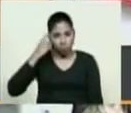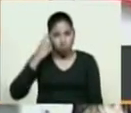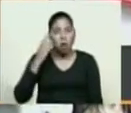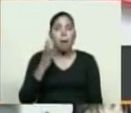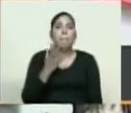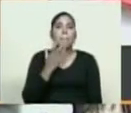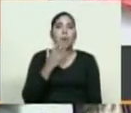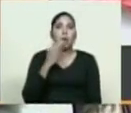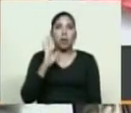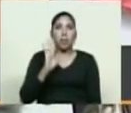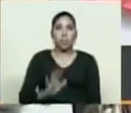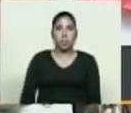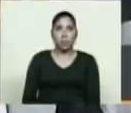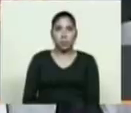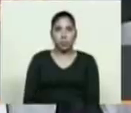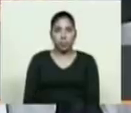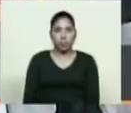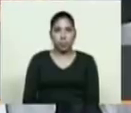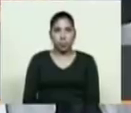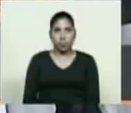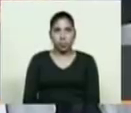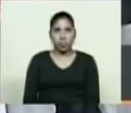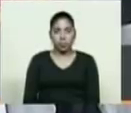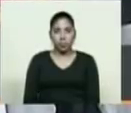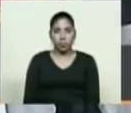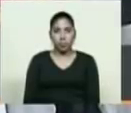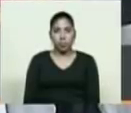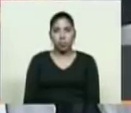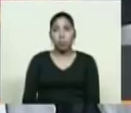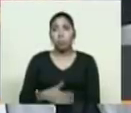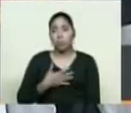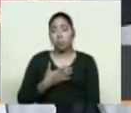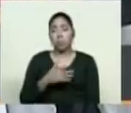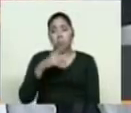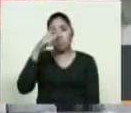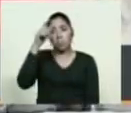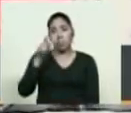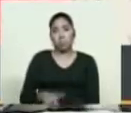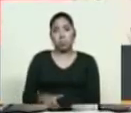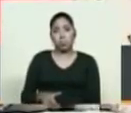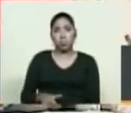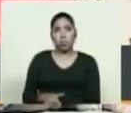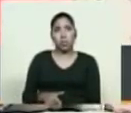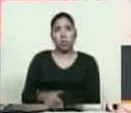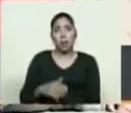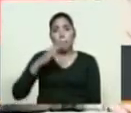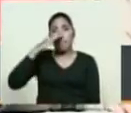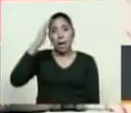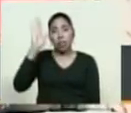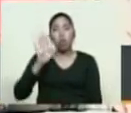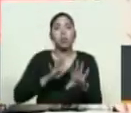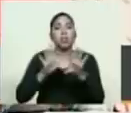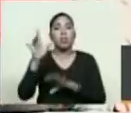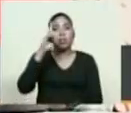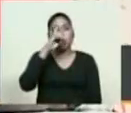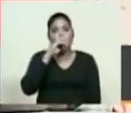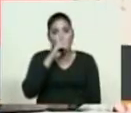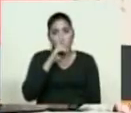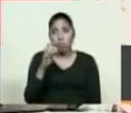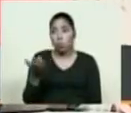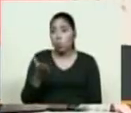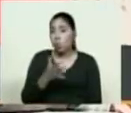nuestro partido, los estatutos de nuestro partido establece que puede ser militante toda persona mayor de 15 años. Bueno, cualquier